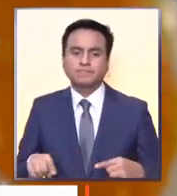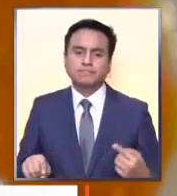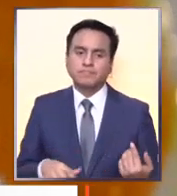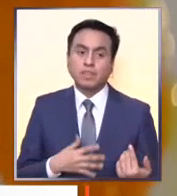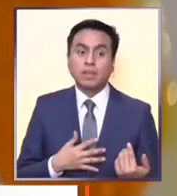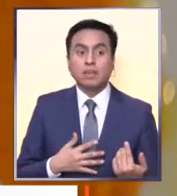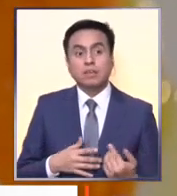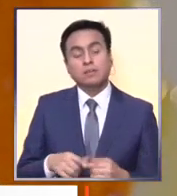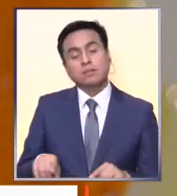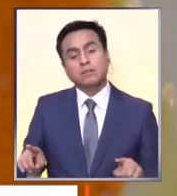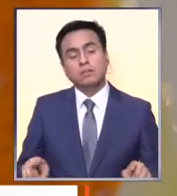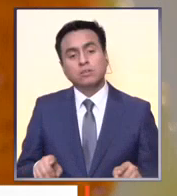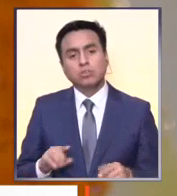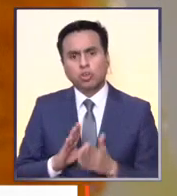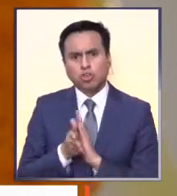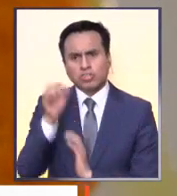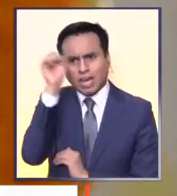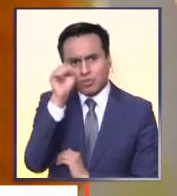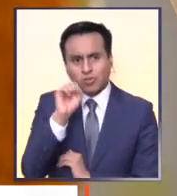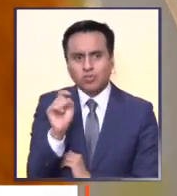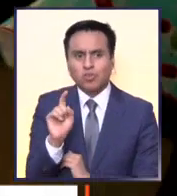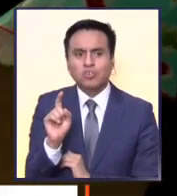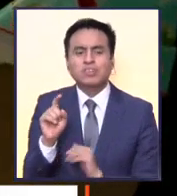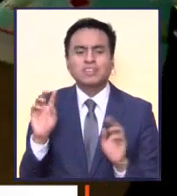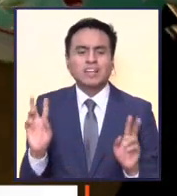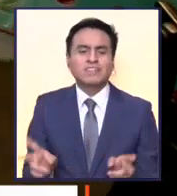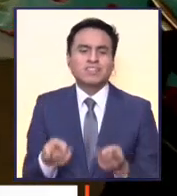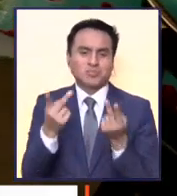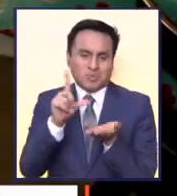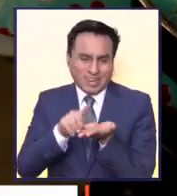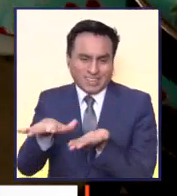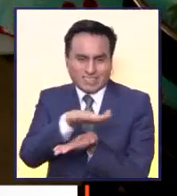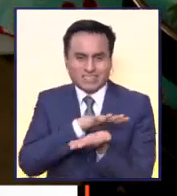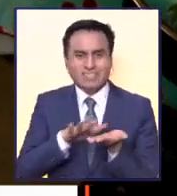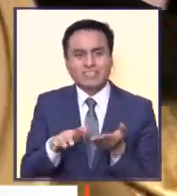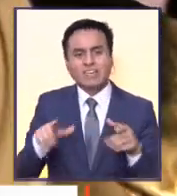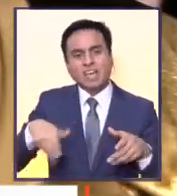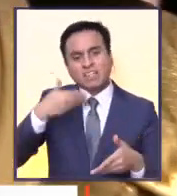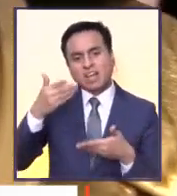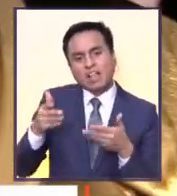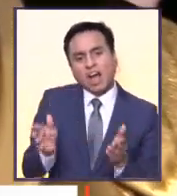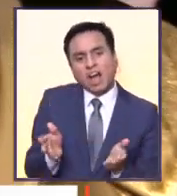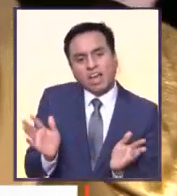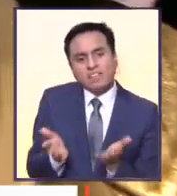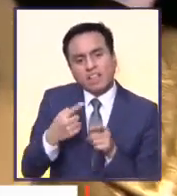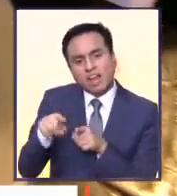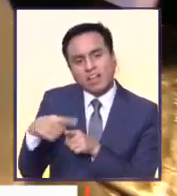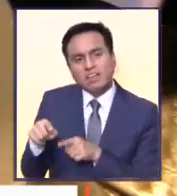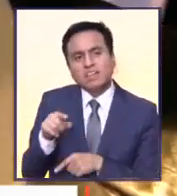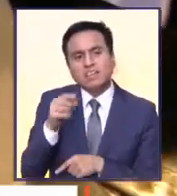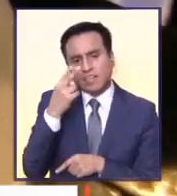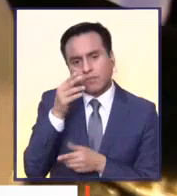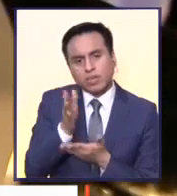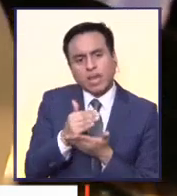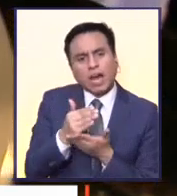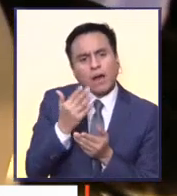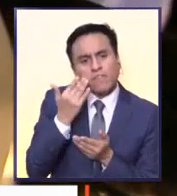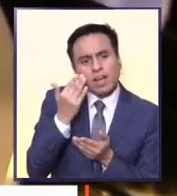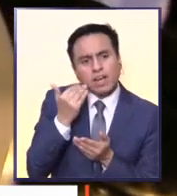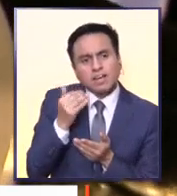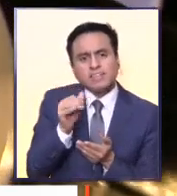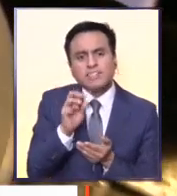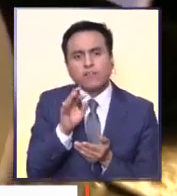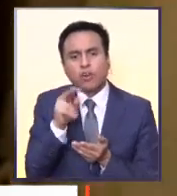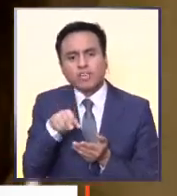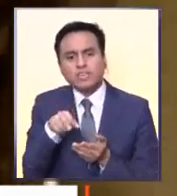Porque no todo es chancho aquí en La Salvación, vamos a probar ahora la ensalada de cebolla. Cebolla blanca, puerro y cebollín asados a